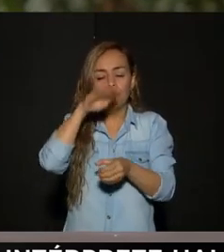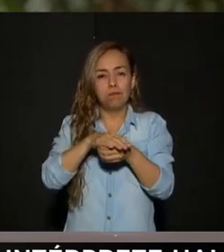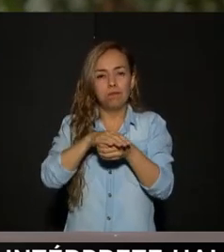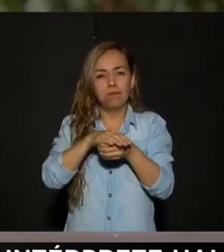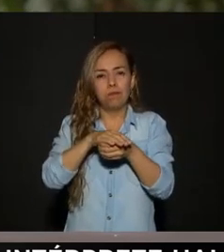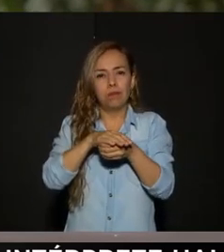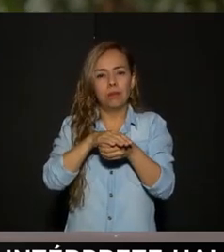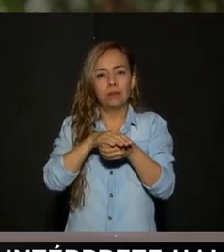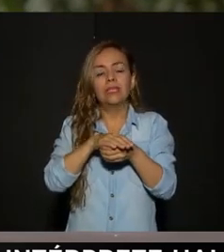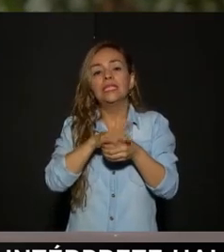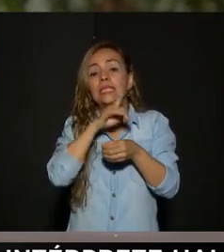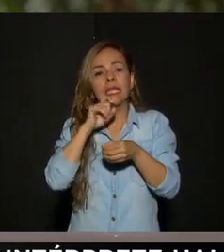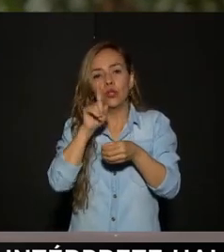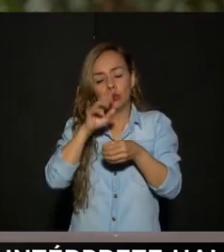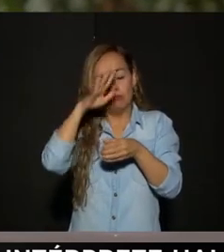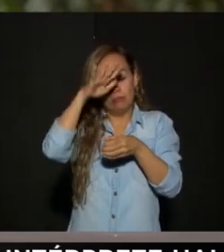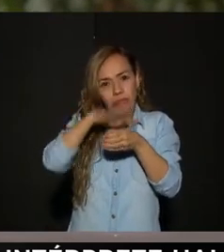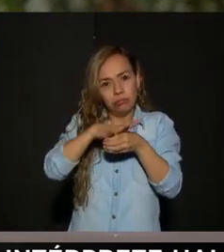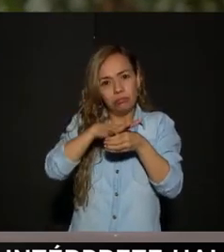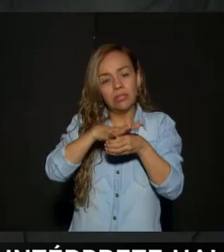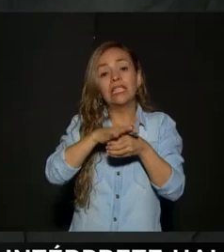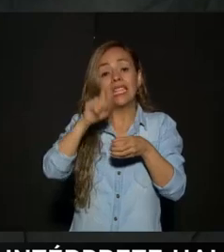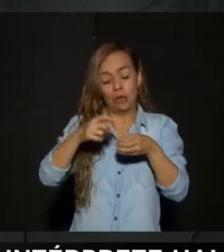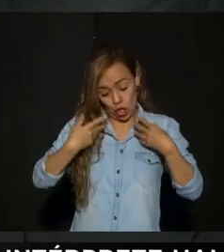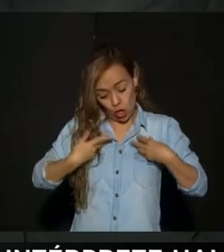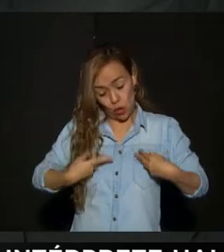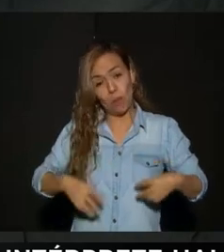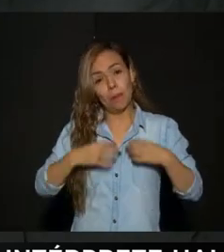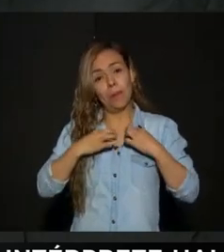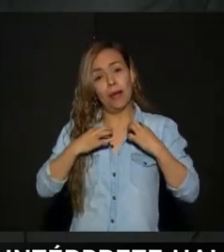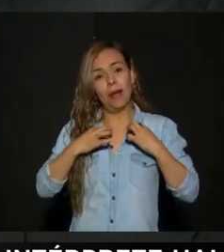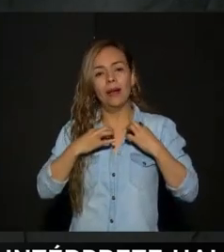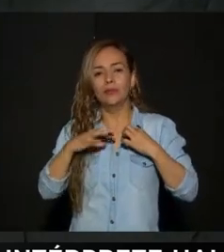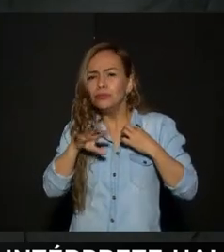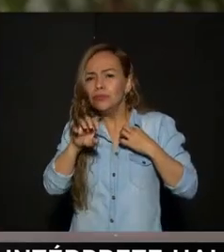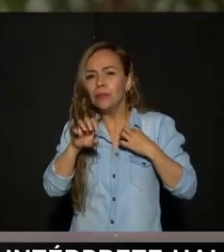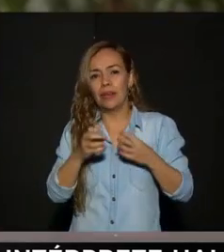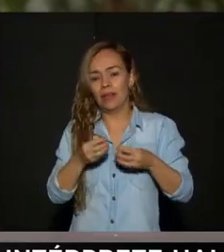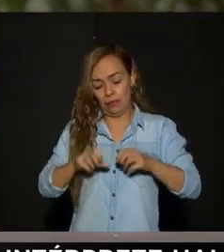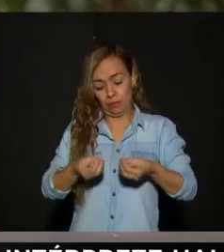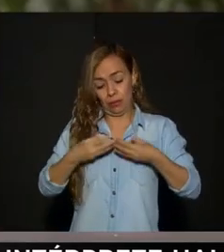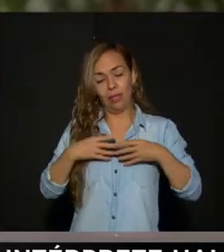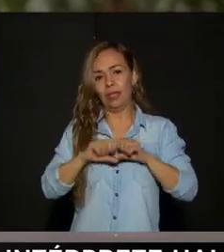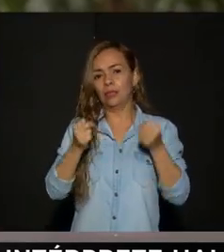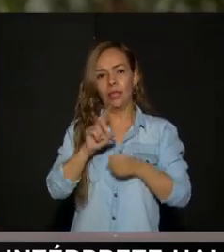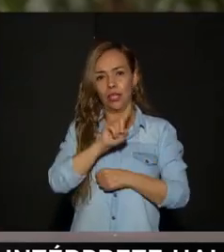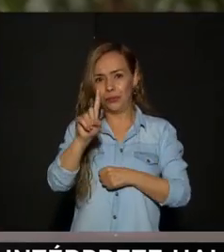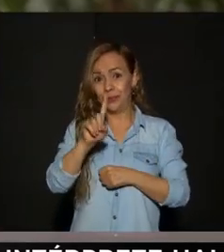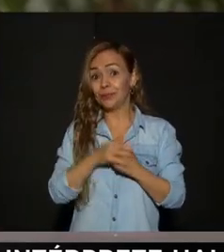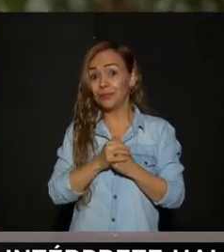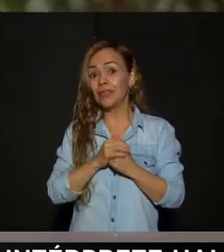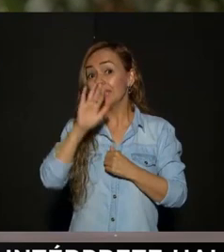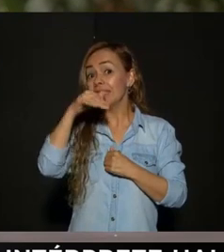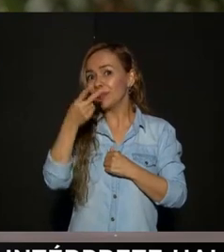seque. Y recuerden usar ropa casera cuando estén haciendo esta actividad para que no dañen la ropita buena. Nos vemos en